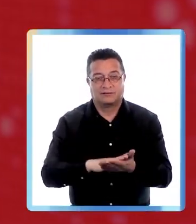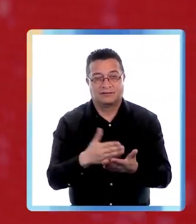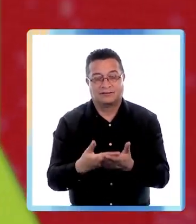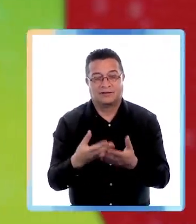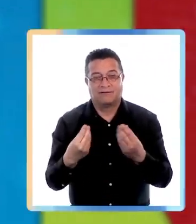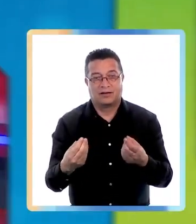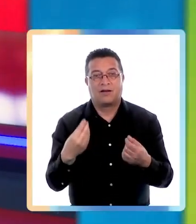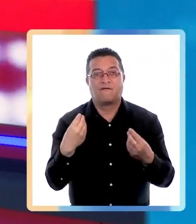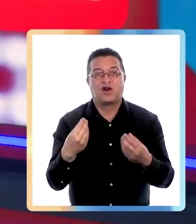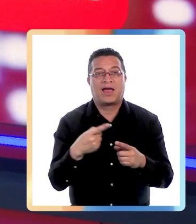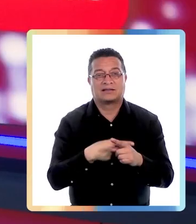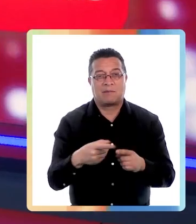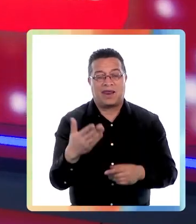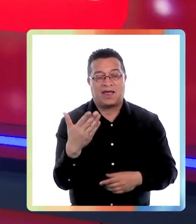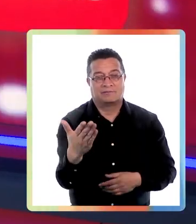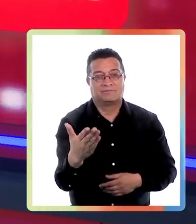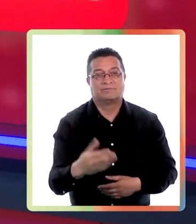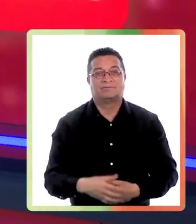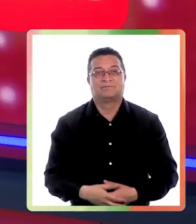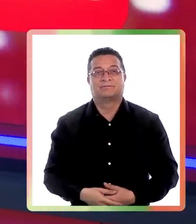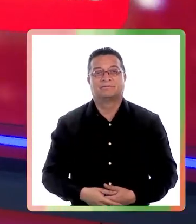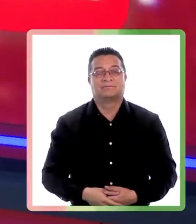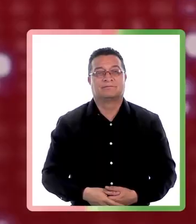les vaya muy bien, que tengan una excelente semana.